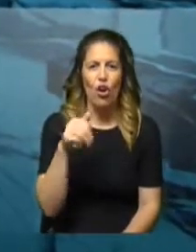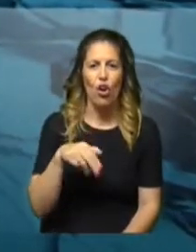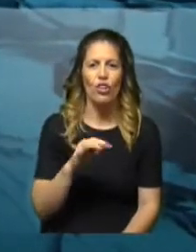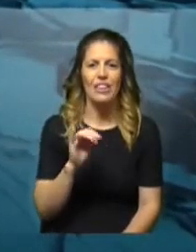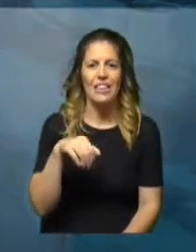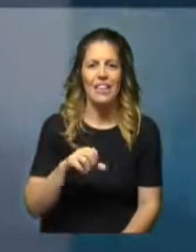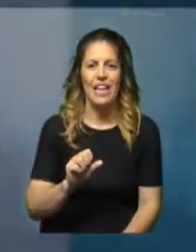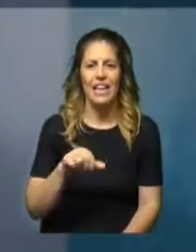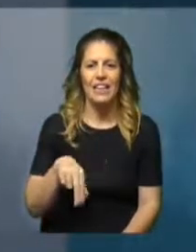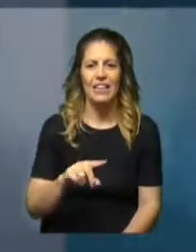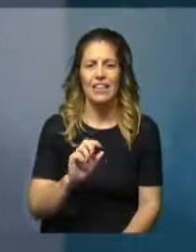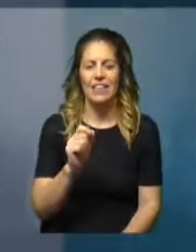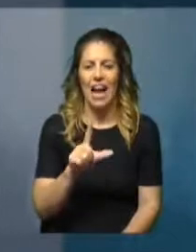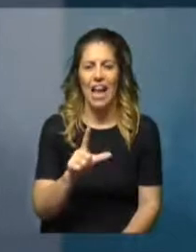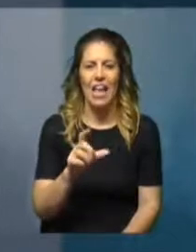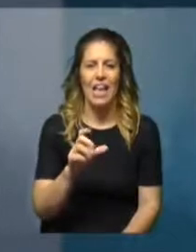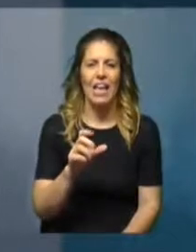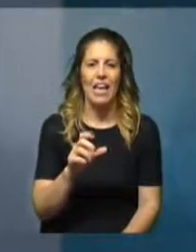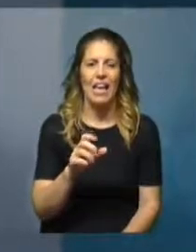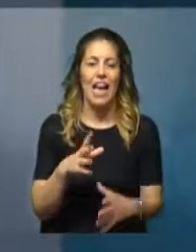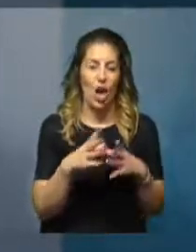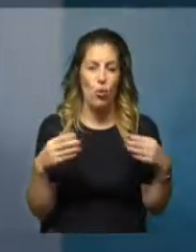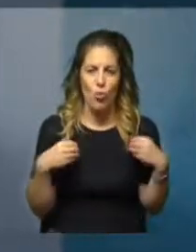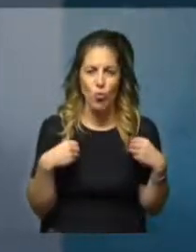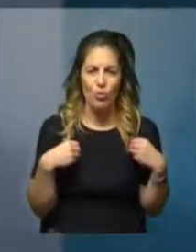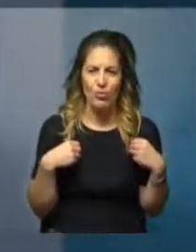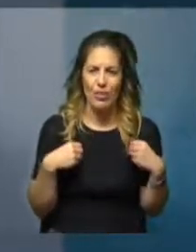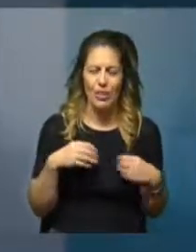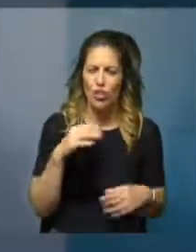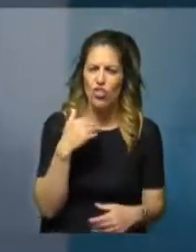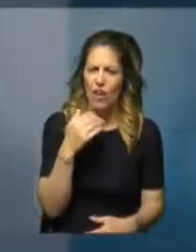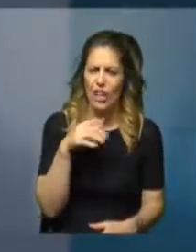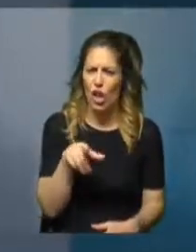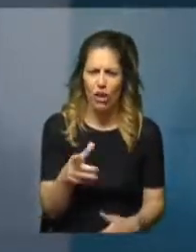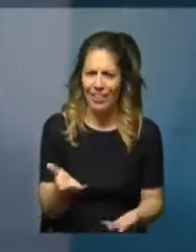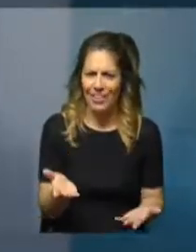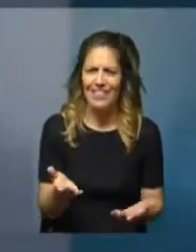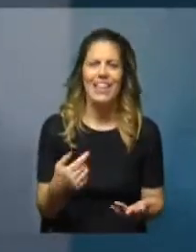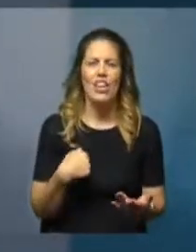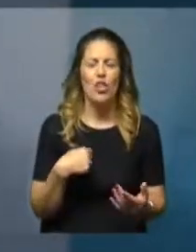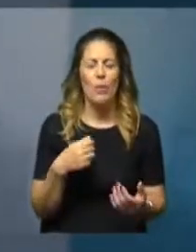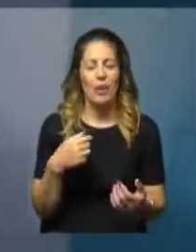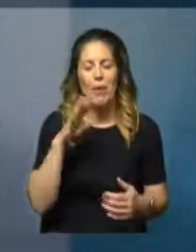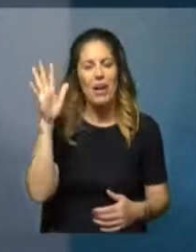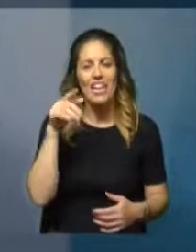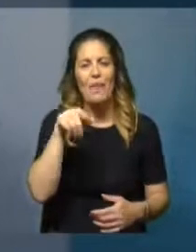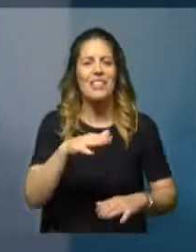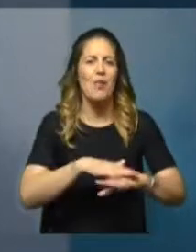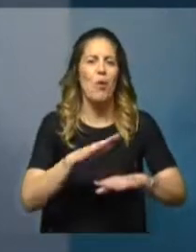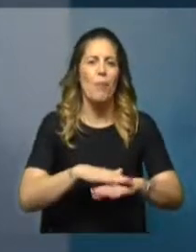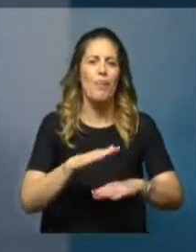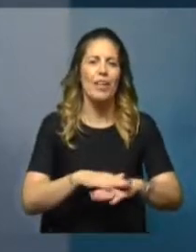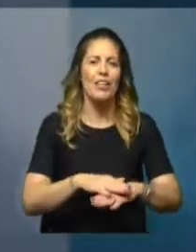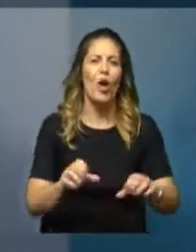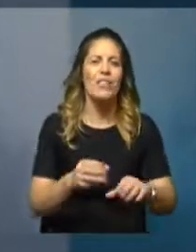No claro No pero me imaginaba está así en este momento que una todo es como tan inmediato me imaginaba tipo